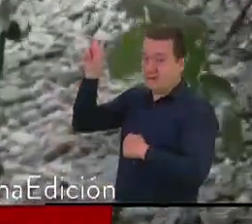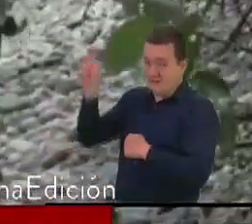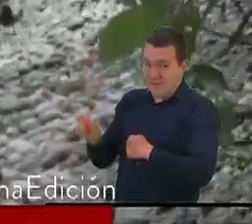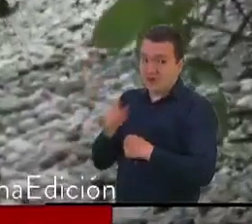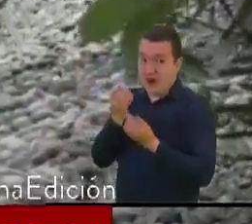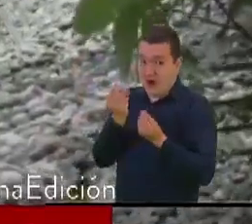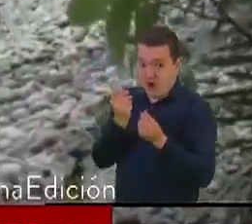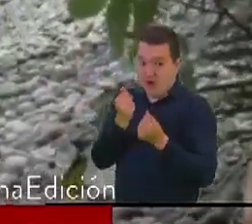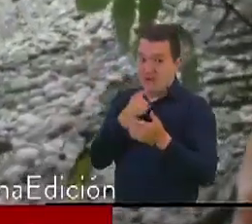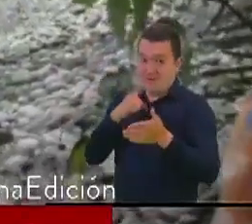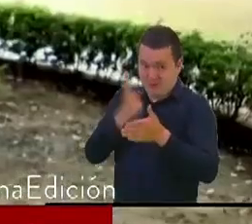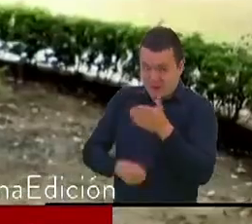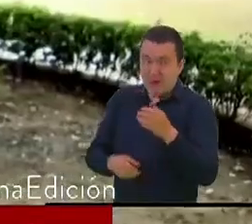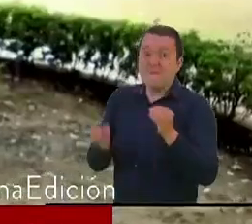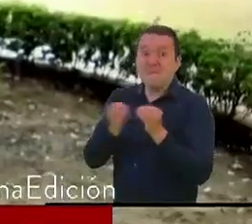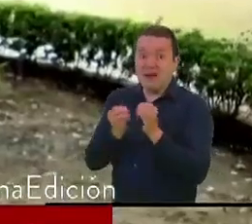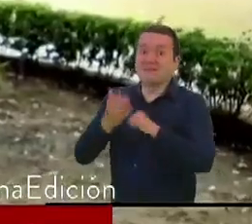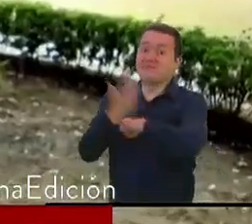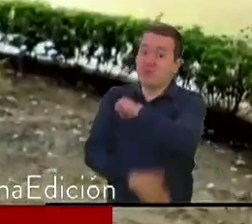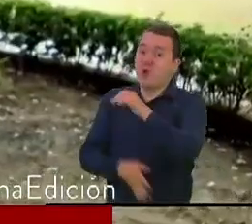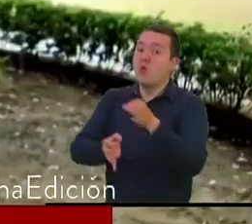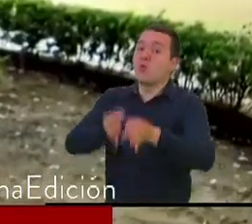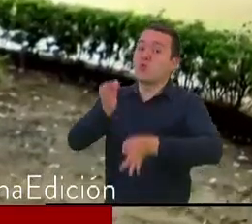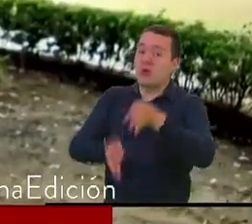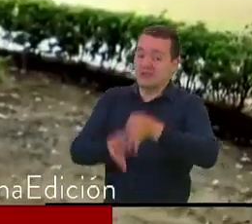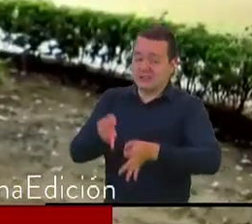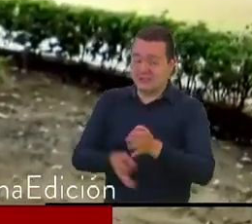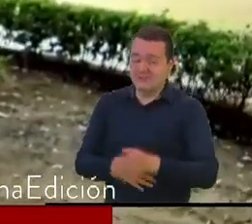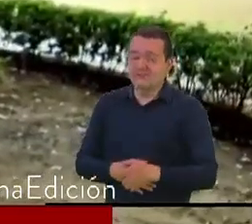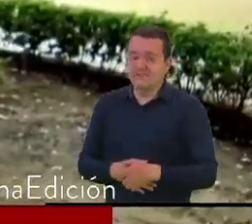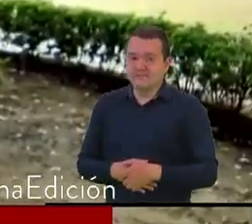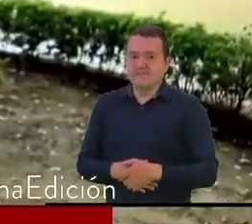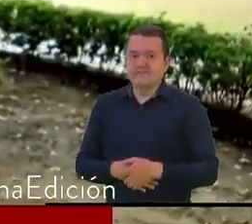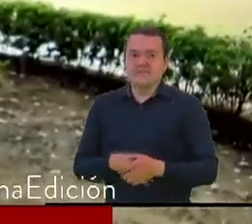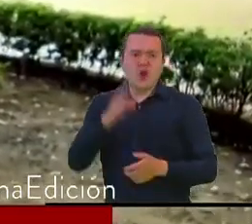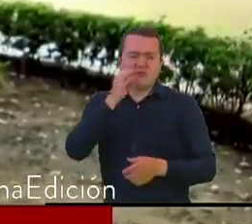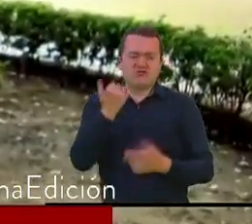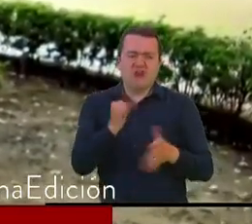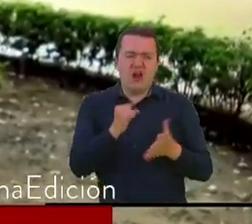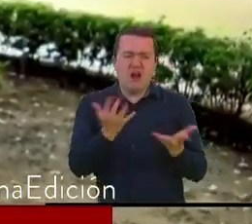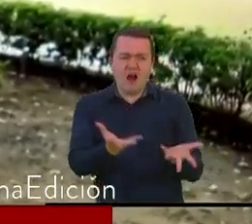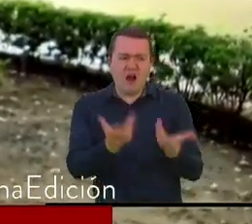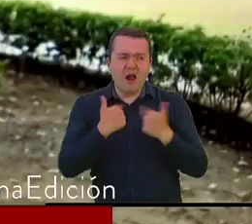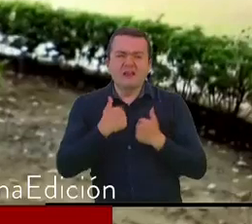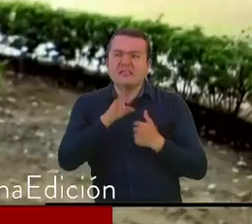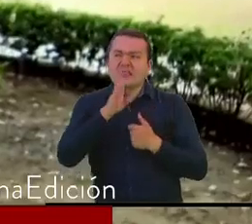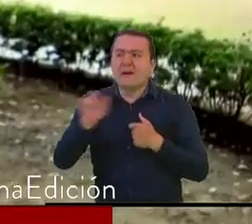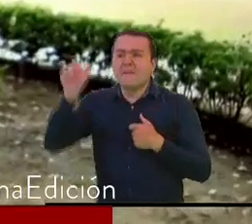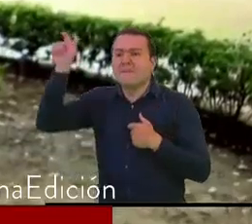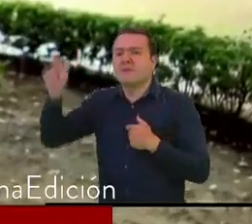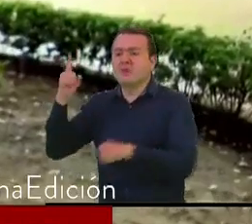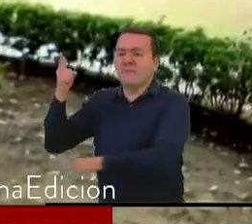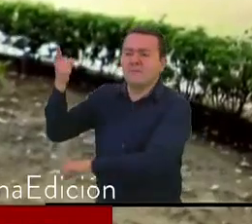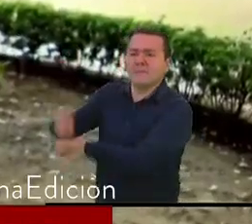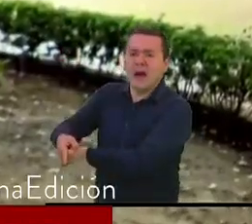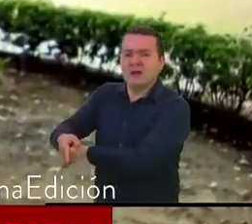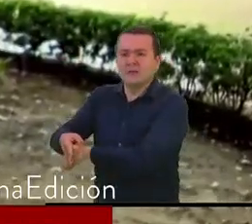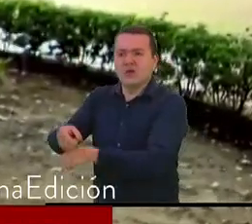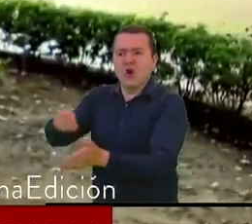penal. Ya se tiene la información de quién hizo la afectación. La corporación está actuando en este momento